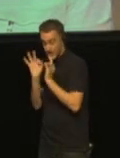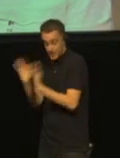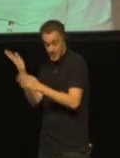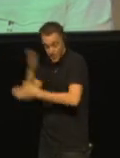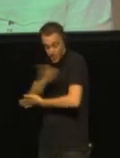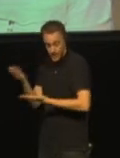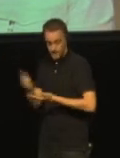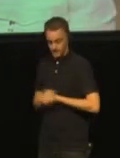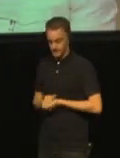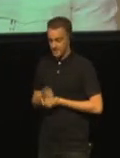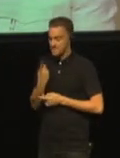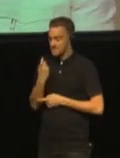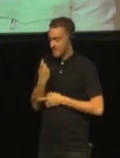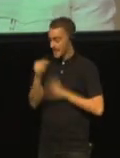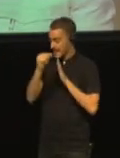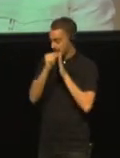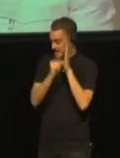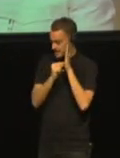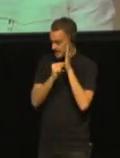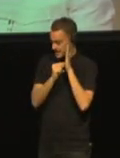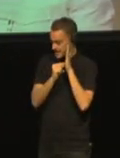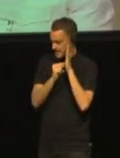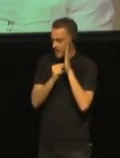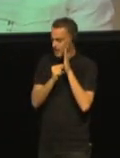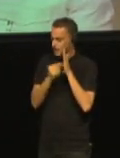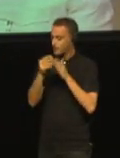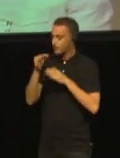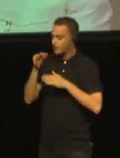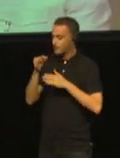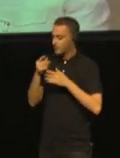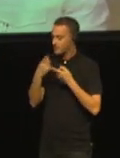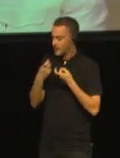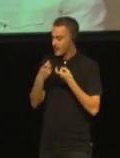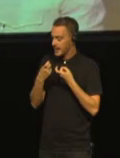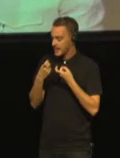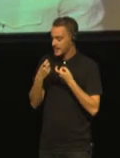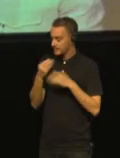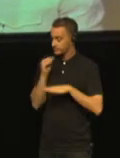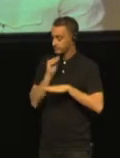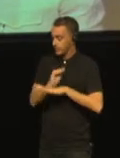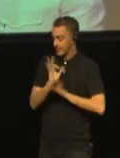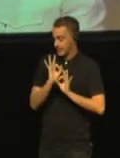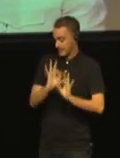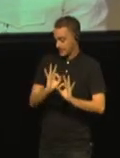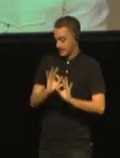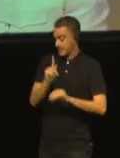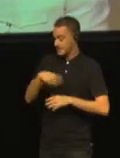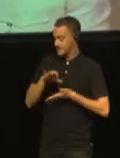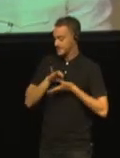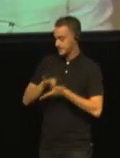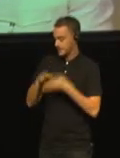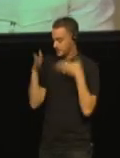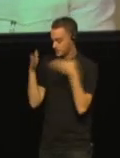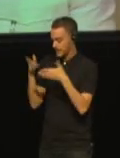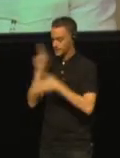especialmente formados y una falta de financiación especial para los servicios dedicados a la sordoceguera.